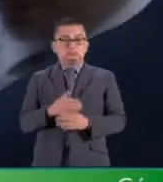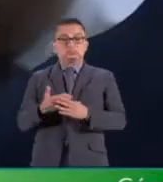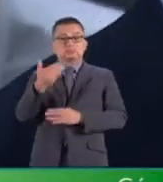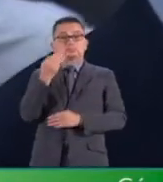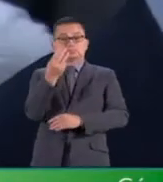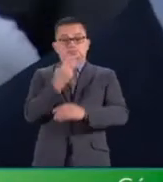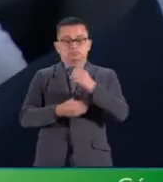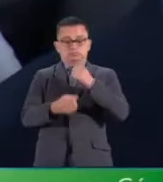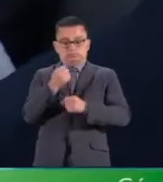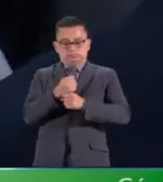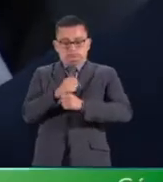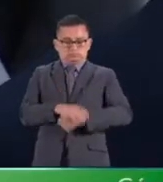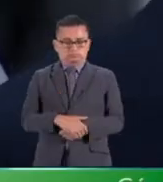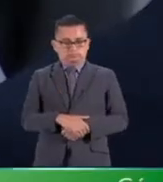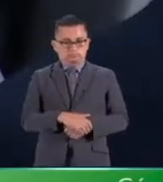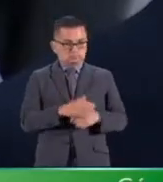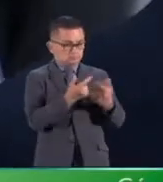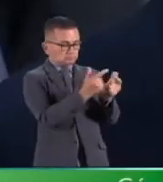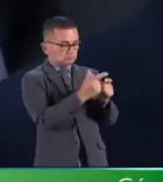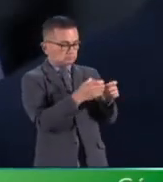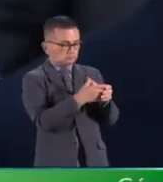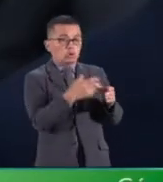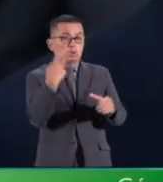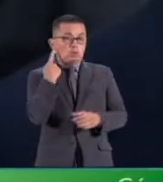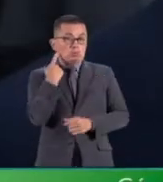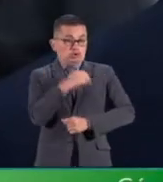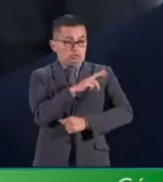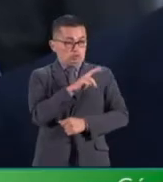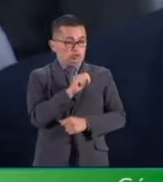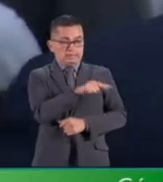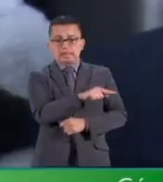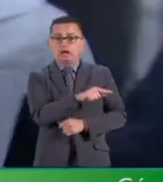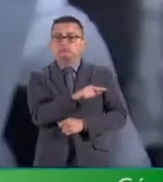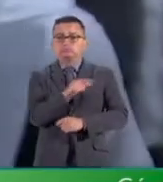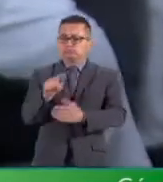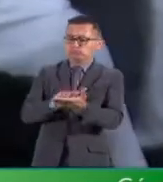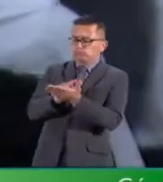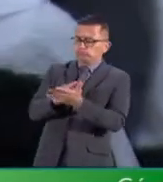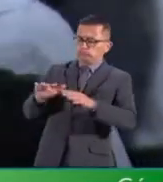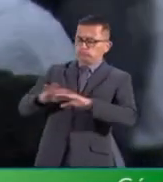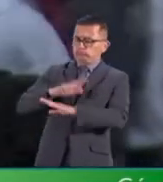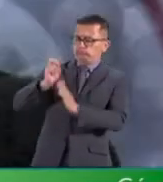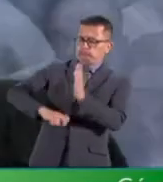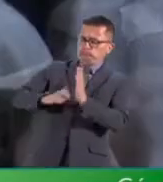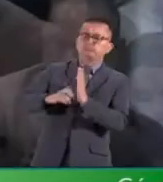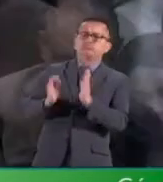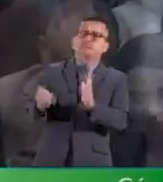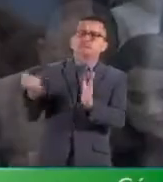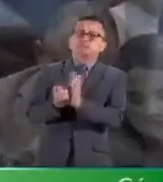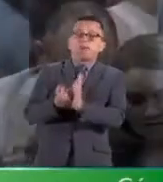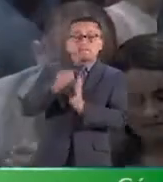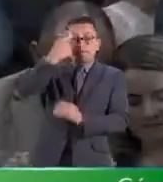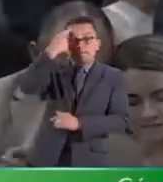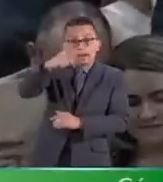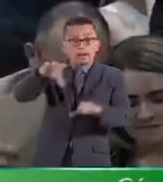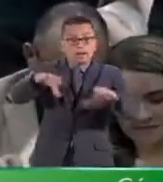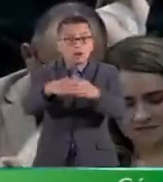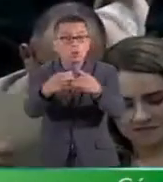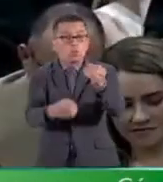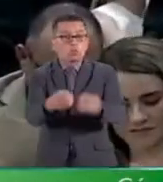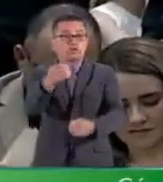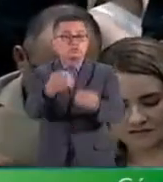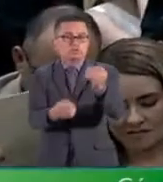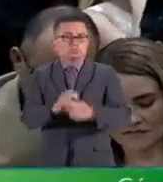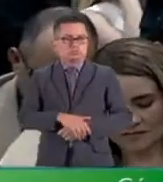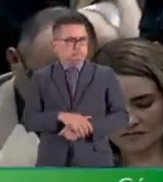aliados aprobaron una reforma judicial. Una reforma judicial con la que nos dijeron que se terminaba